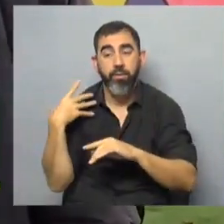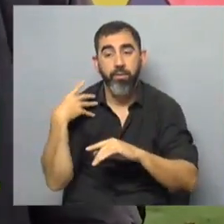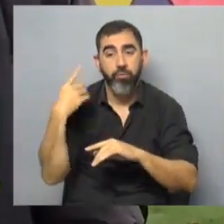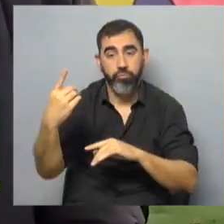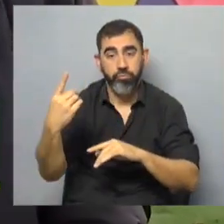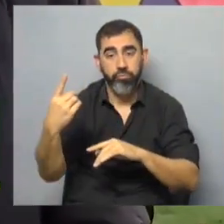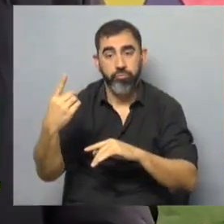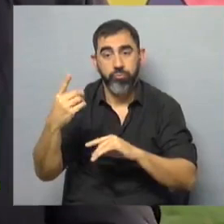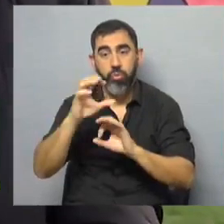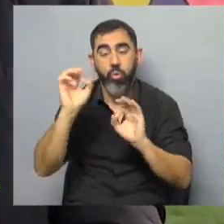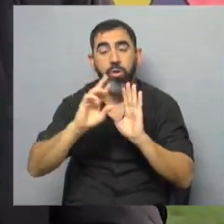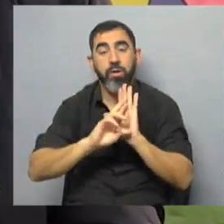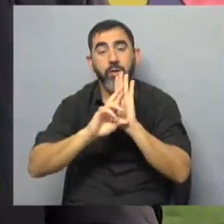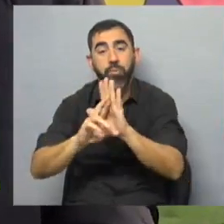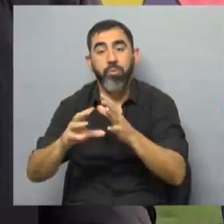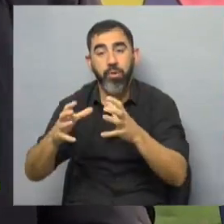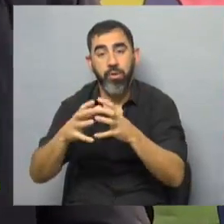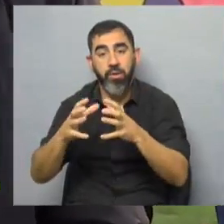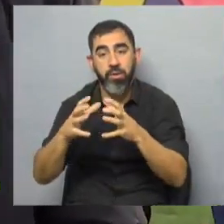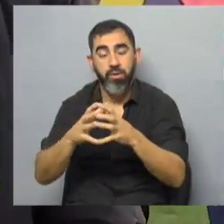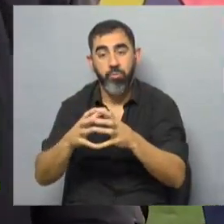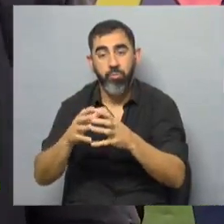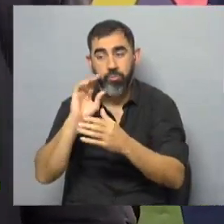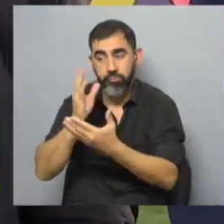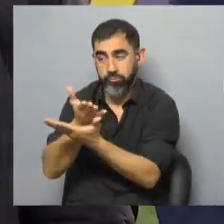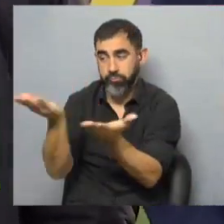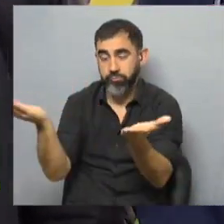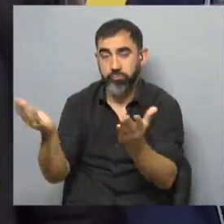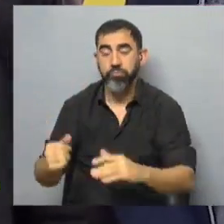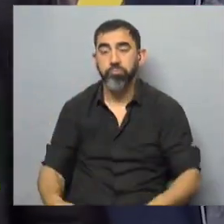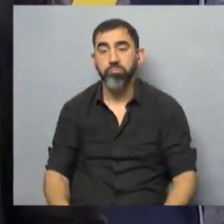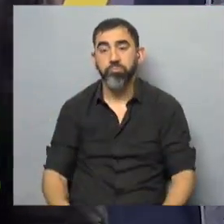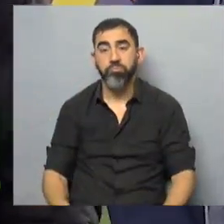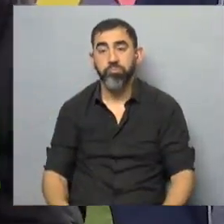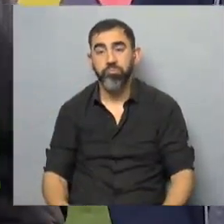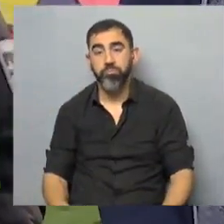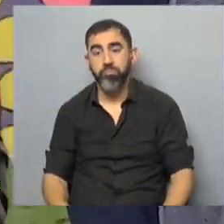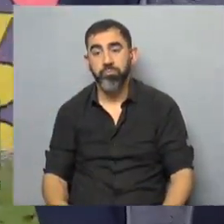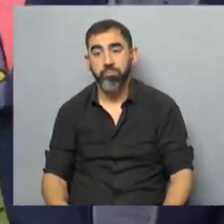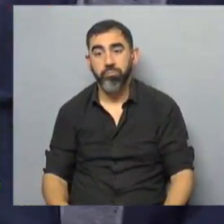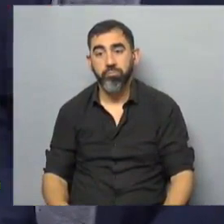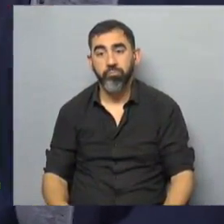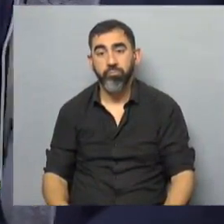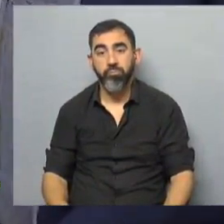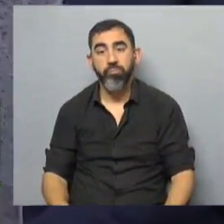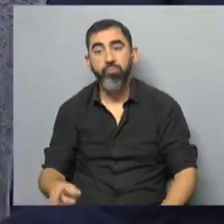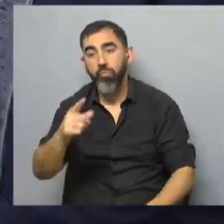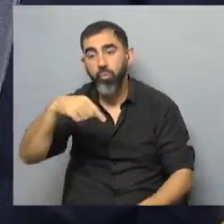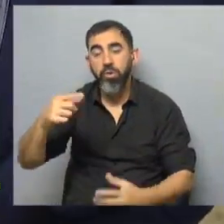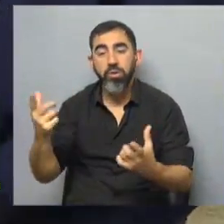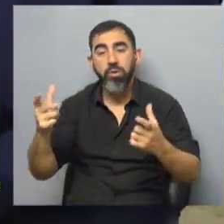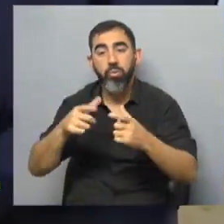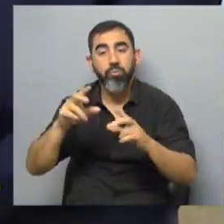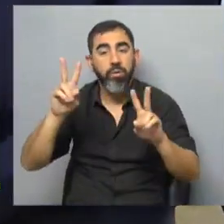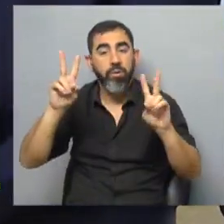o en la representación de un equipo, este equipo que estamos viendo aquí, que ustedes me decían que se juntan puntualmente para trabajar